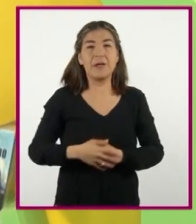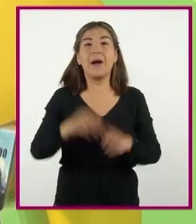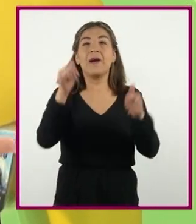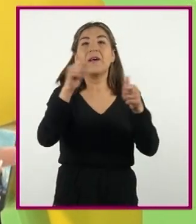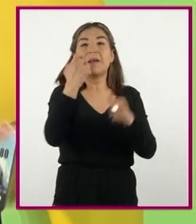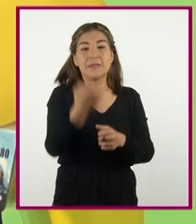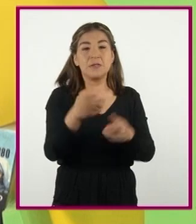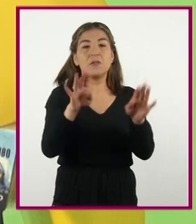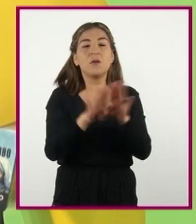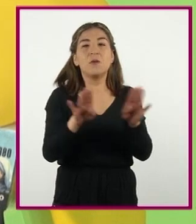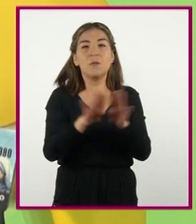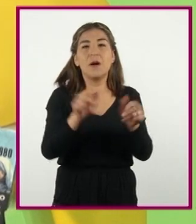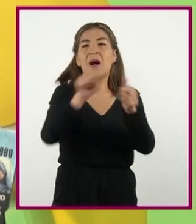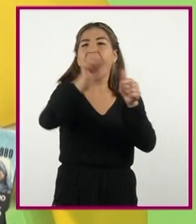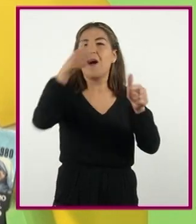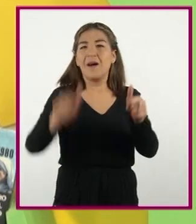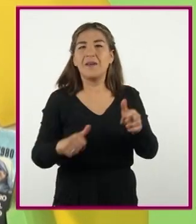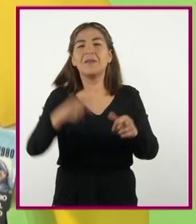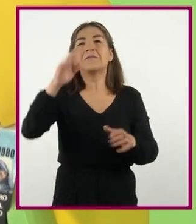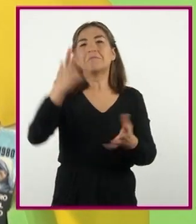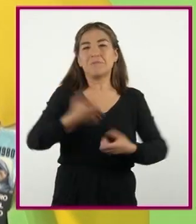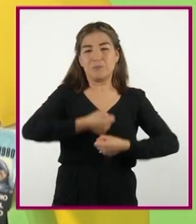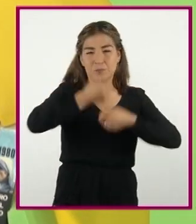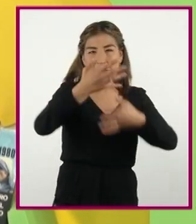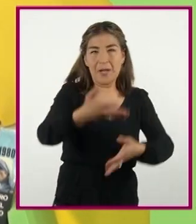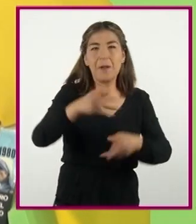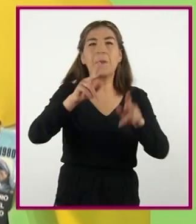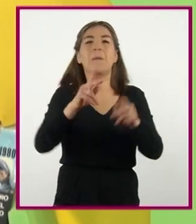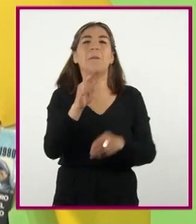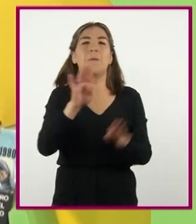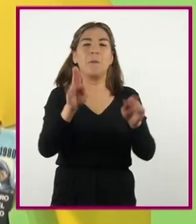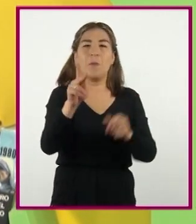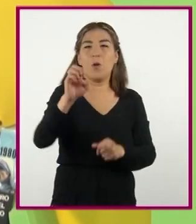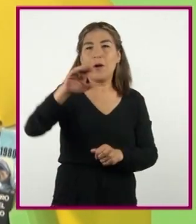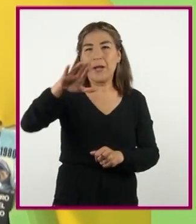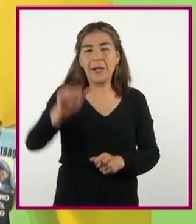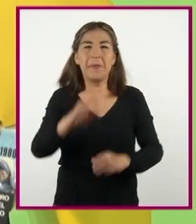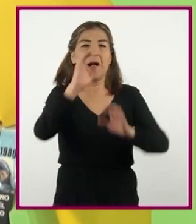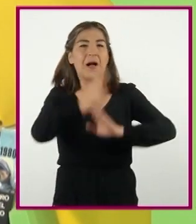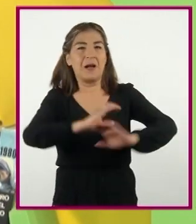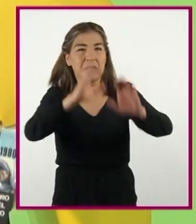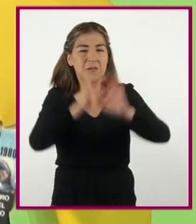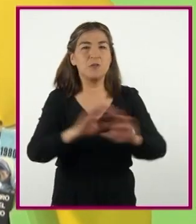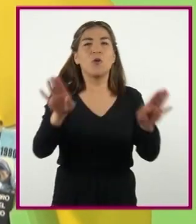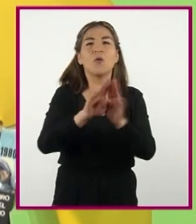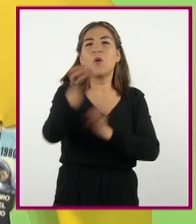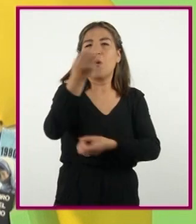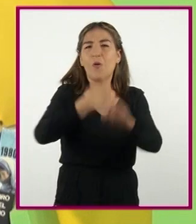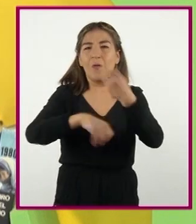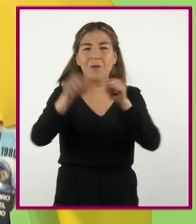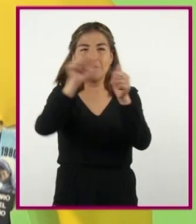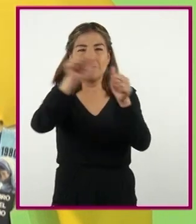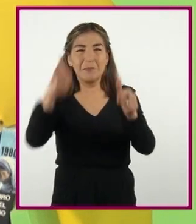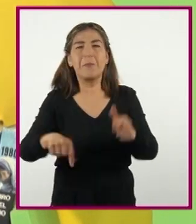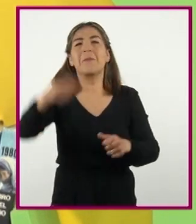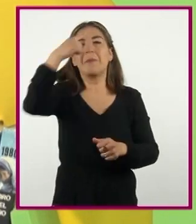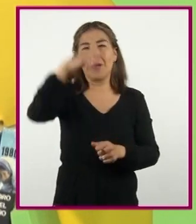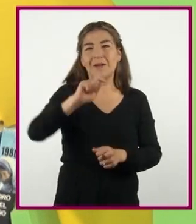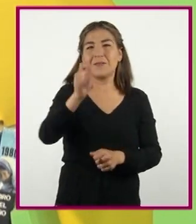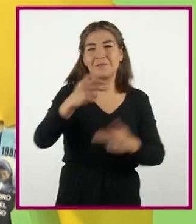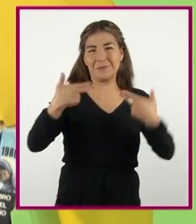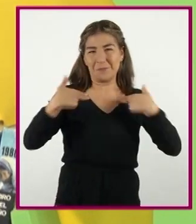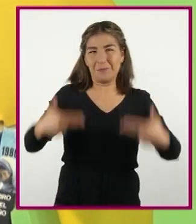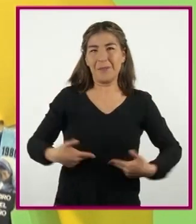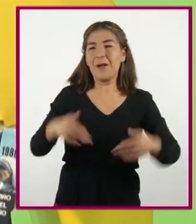arte se han creado poemas, canciones y diferentes obras de arte para homenajear a la